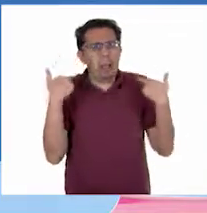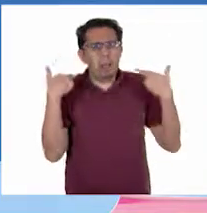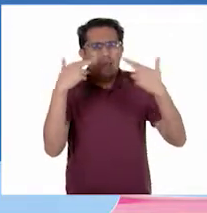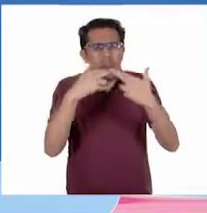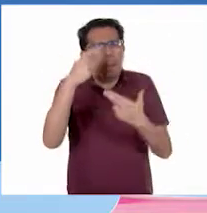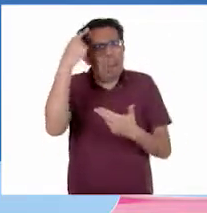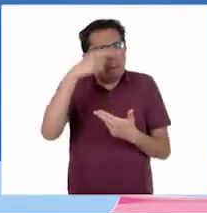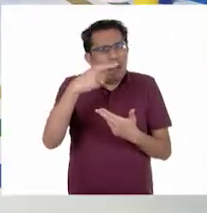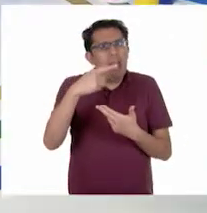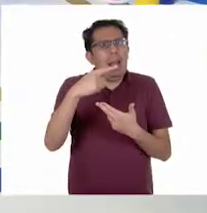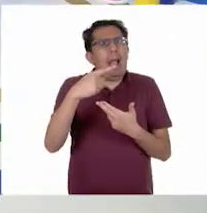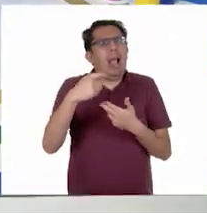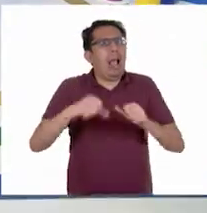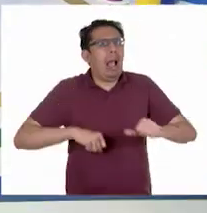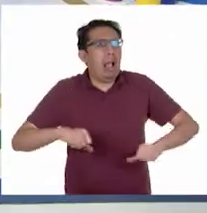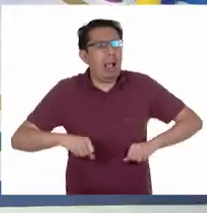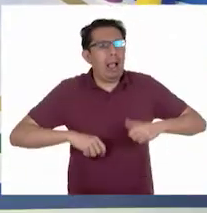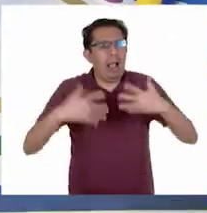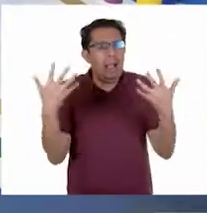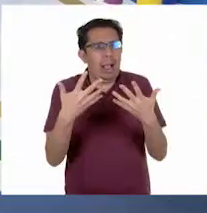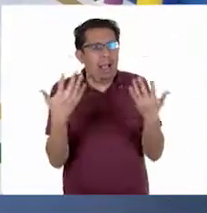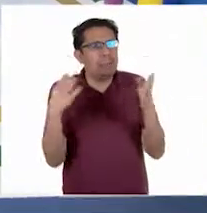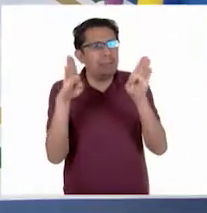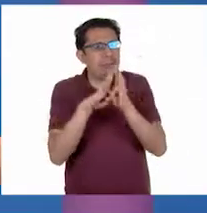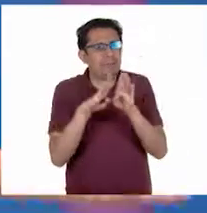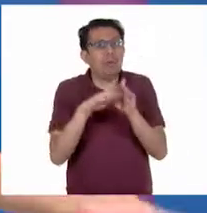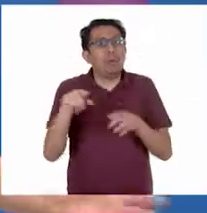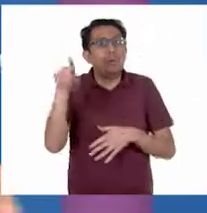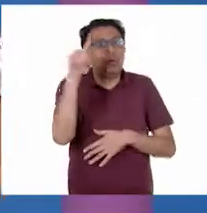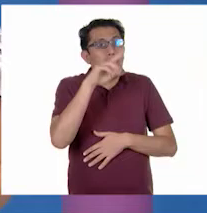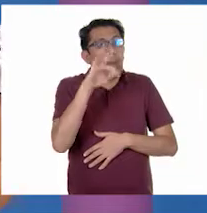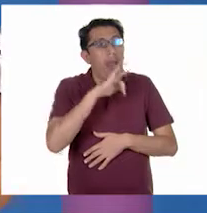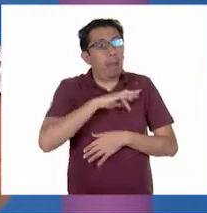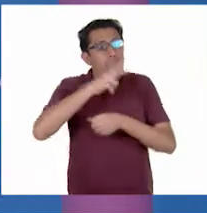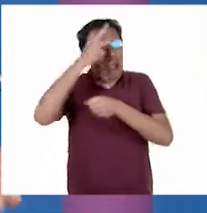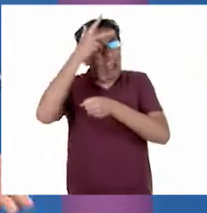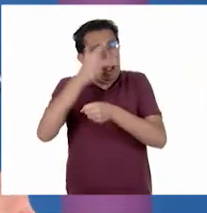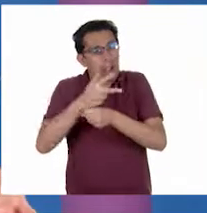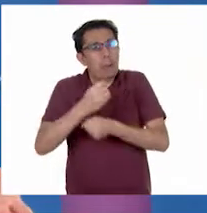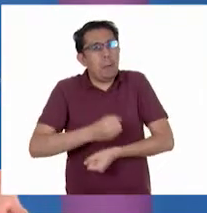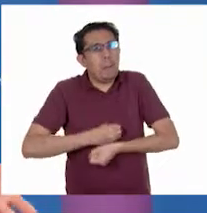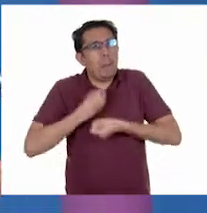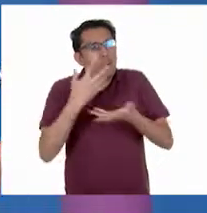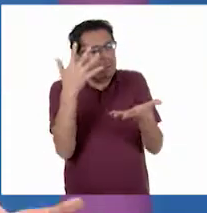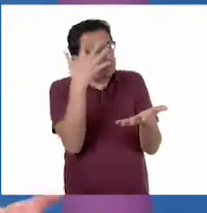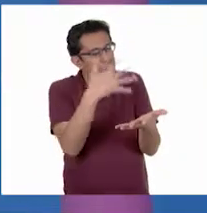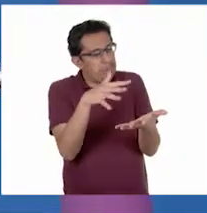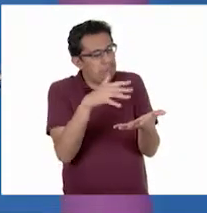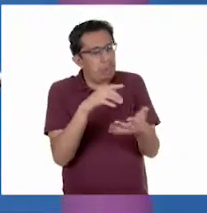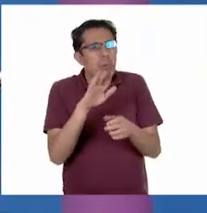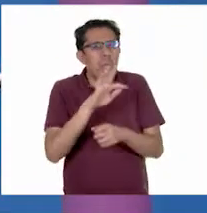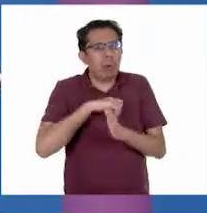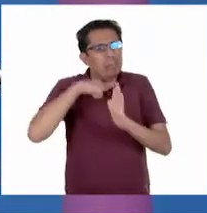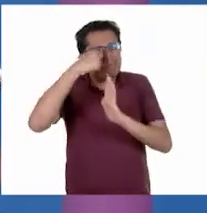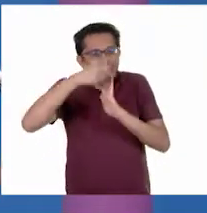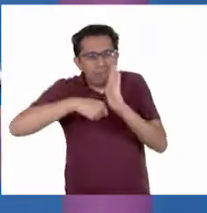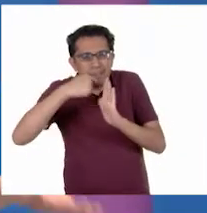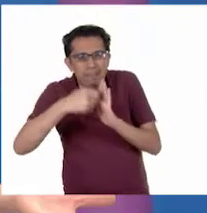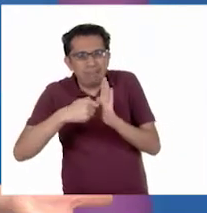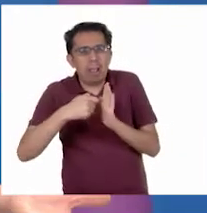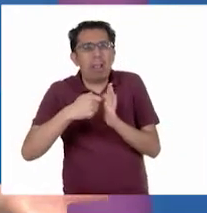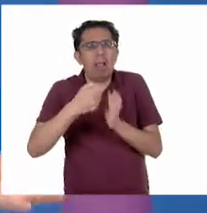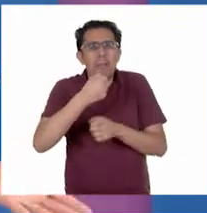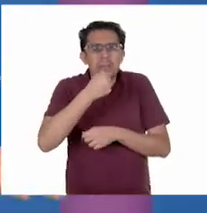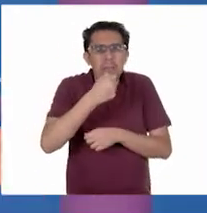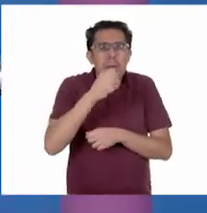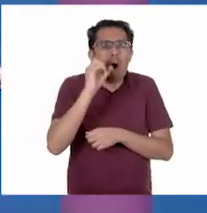actividad. Sí, incluso podrían grabarse leyendo los poemas. Esto podría hacerlo con una grabadora o con un